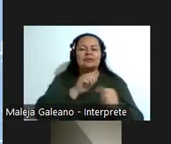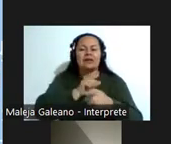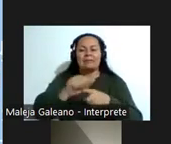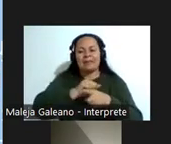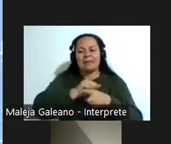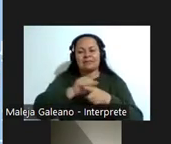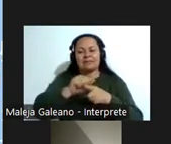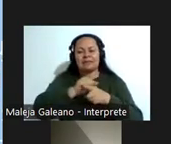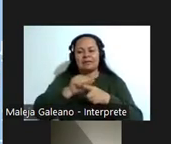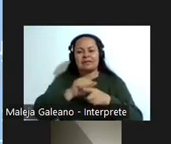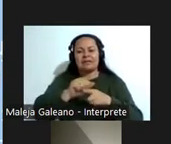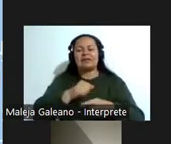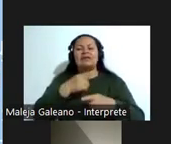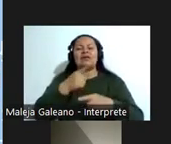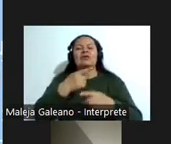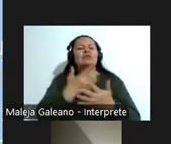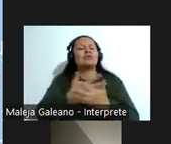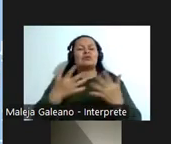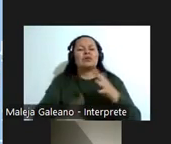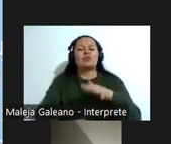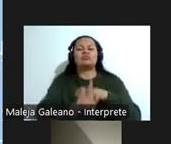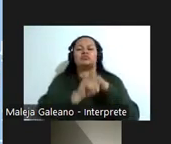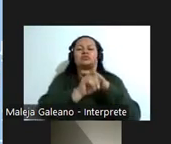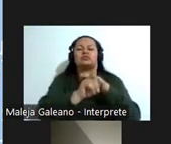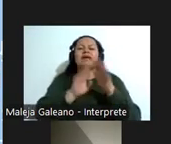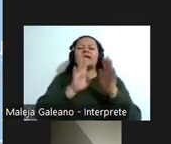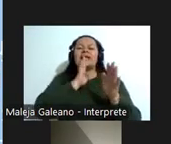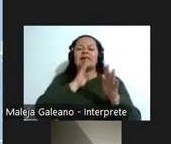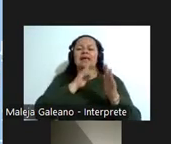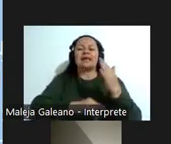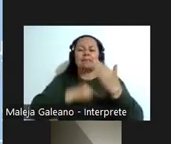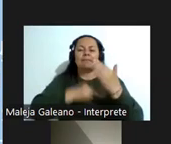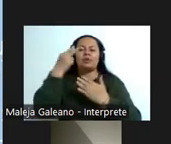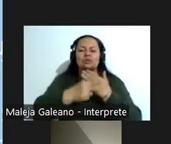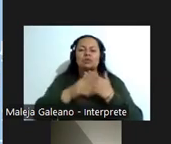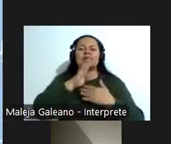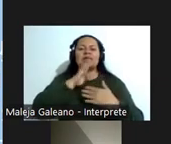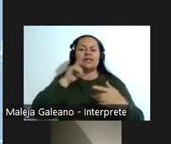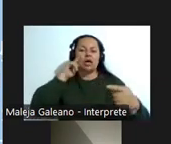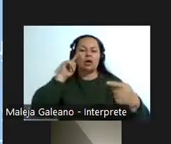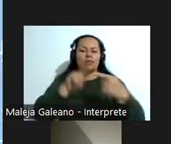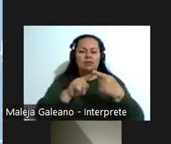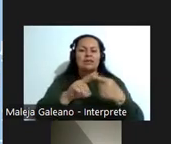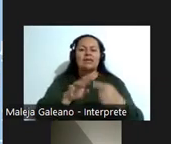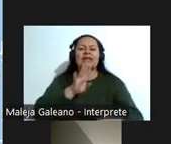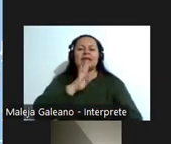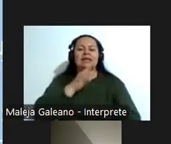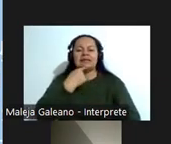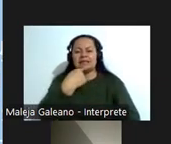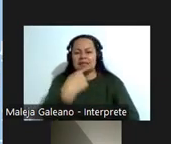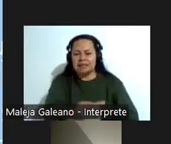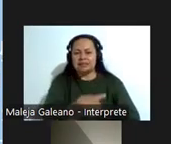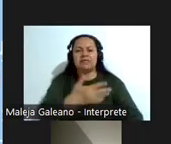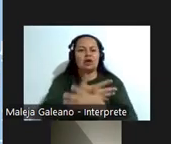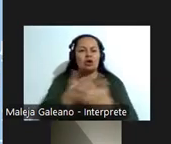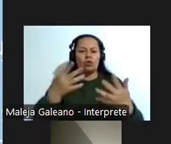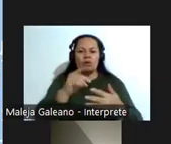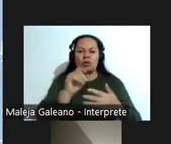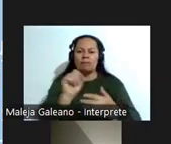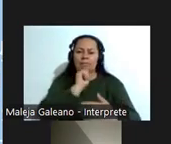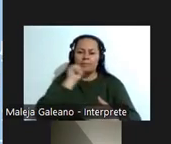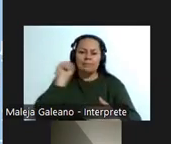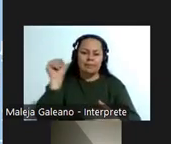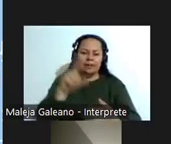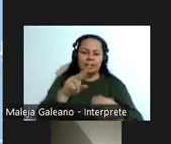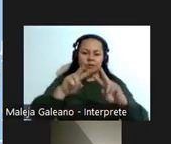co-creación. Entonces, ¿dónde se crea el proyecto? ¿Quién crea el proyecto? ¿Quién tiene los objetivos? ¿Quién te dice entonces cuál es la pregunta de